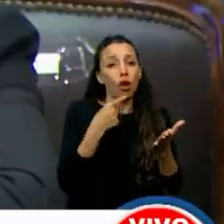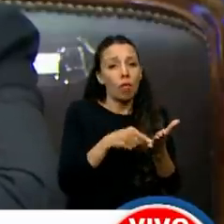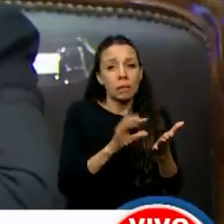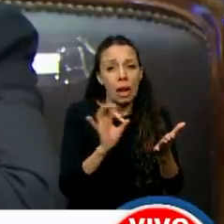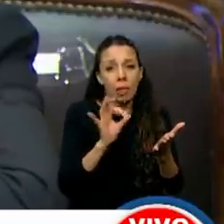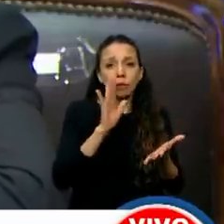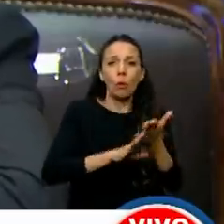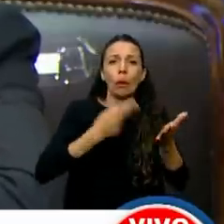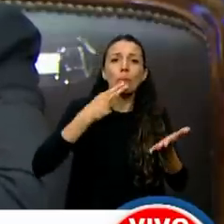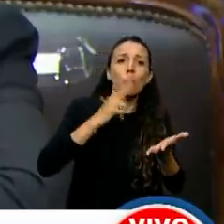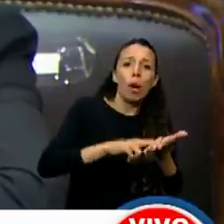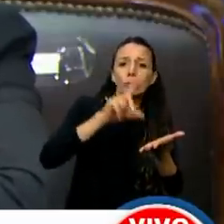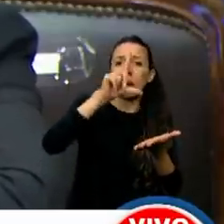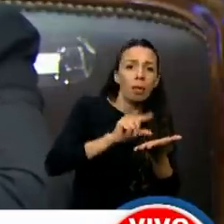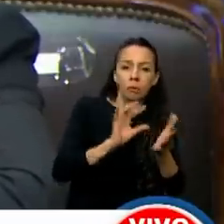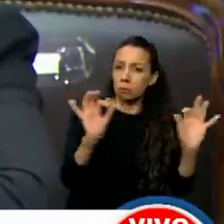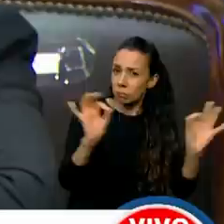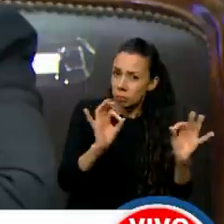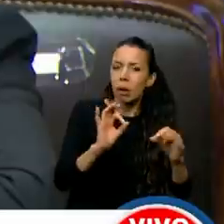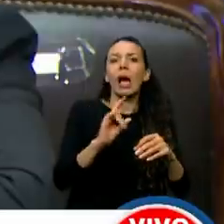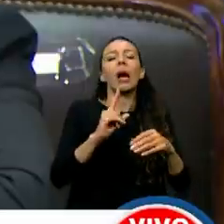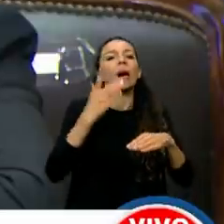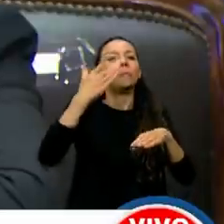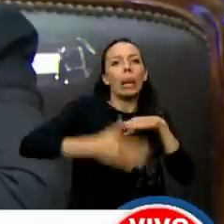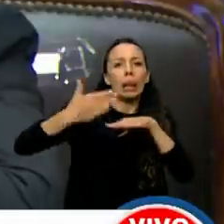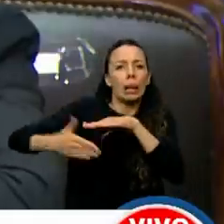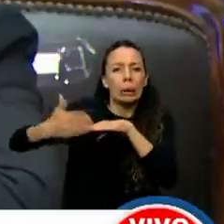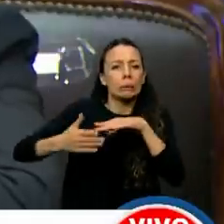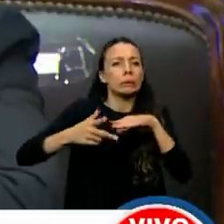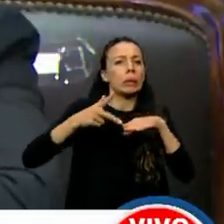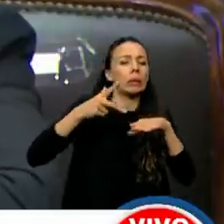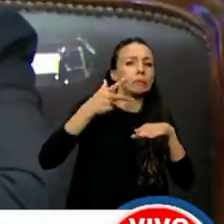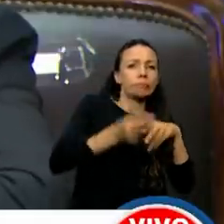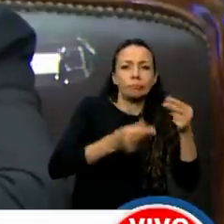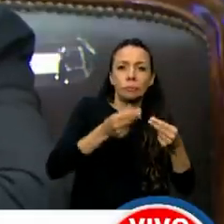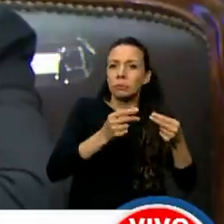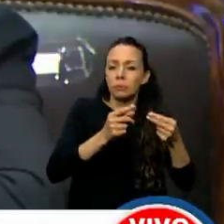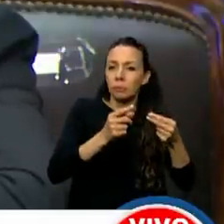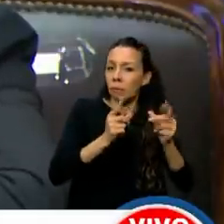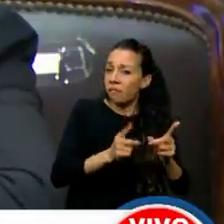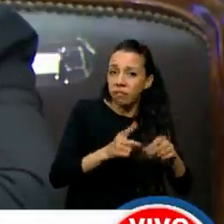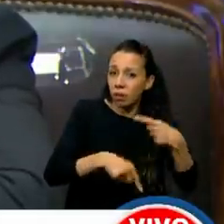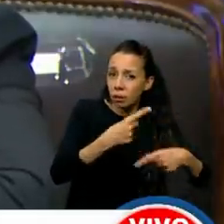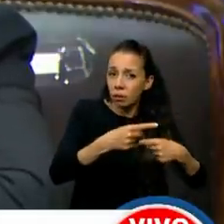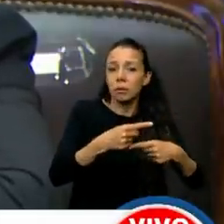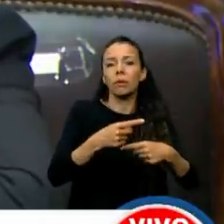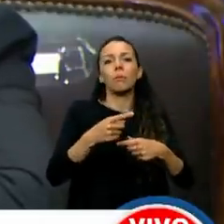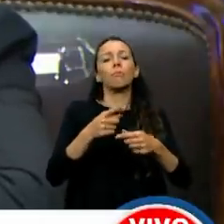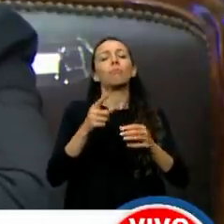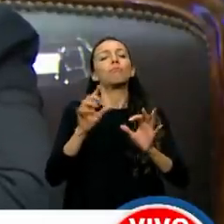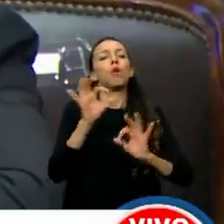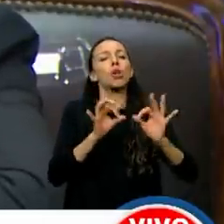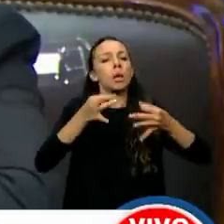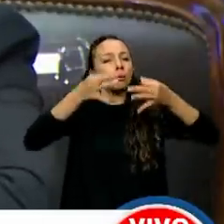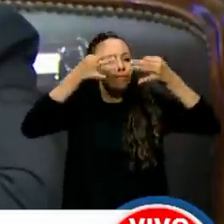no elimina las restricciones no trabaja sobre un proyecto serio que